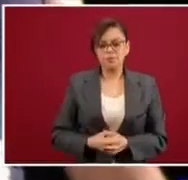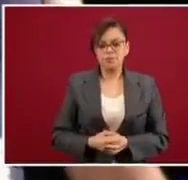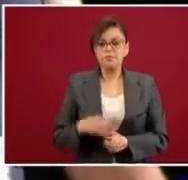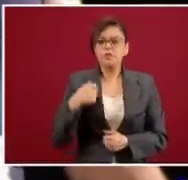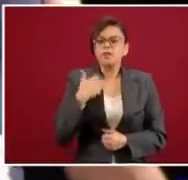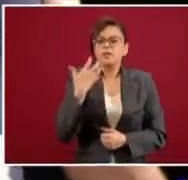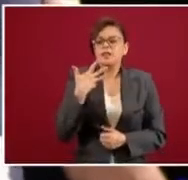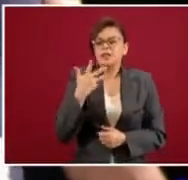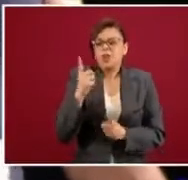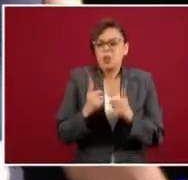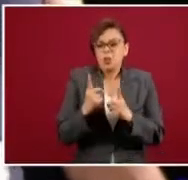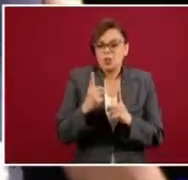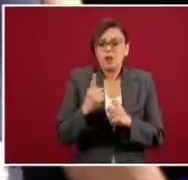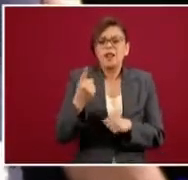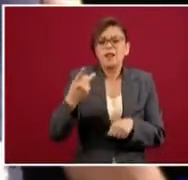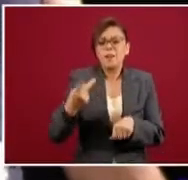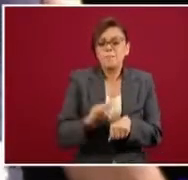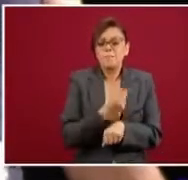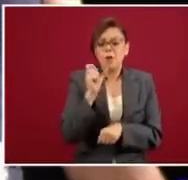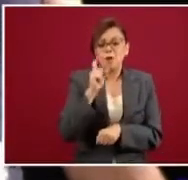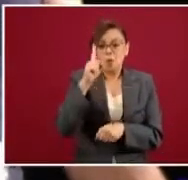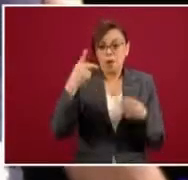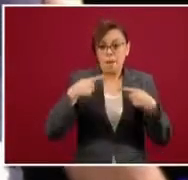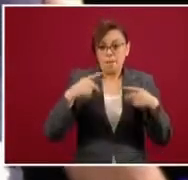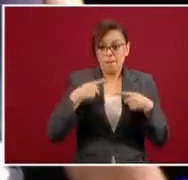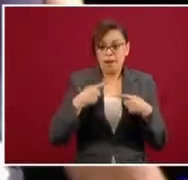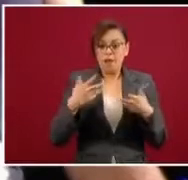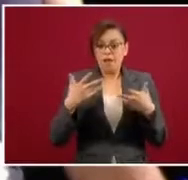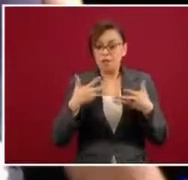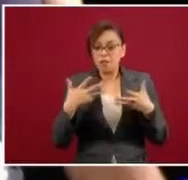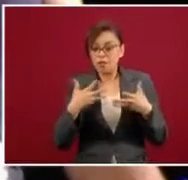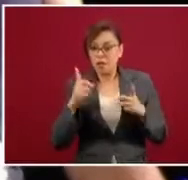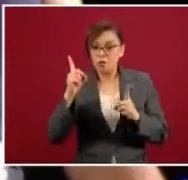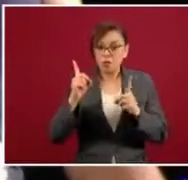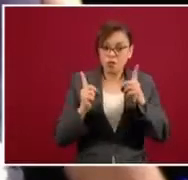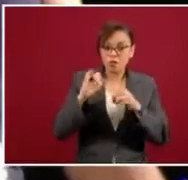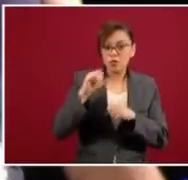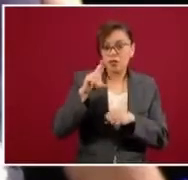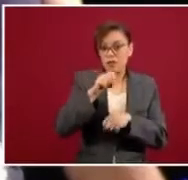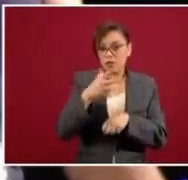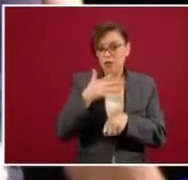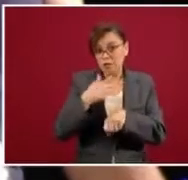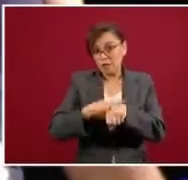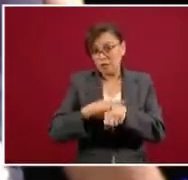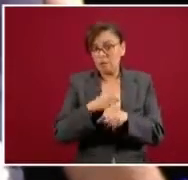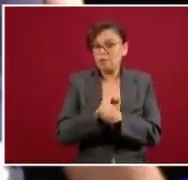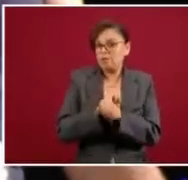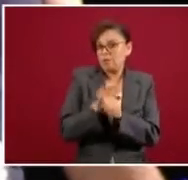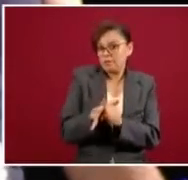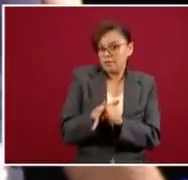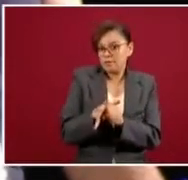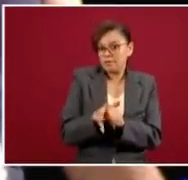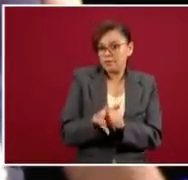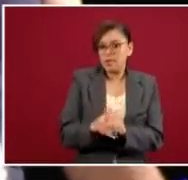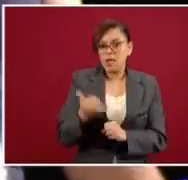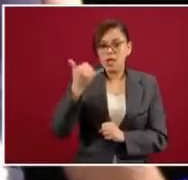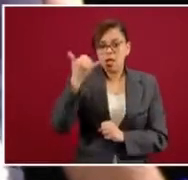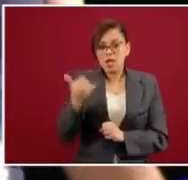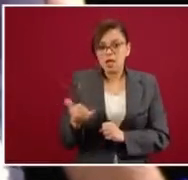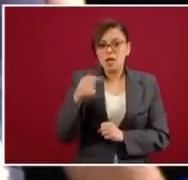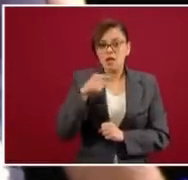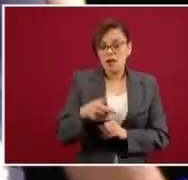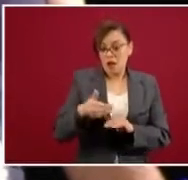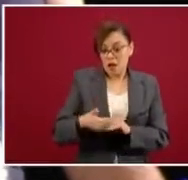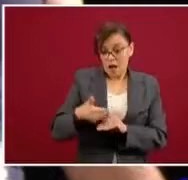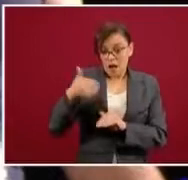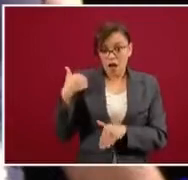alguien es sospechoso de coronavirus o que tiene una sospecha y lamentablemente fallece antes de que se